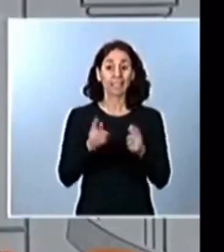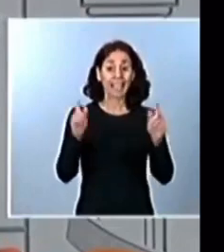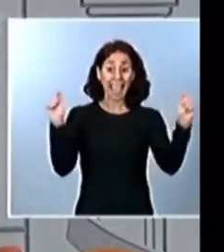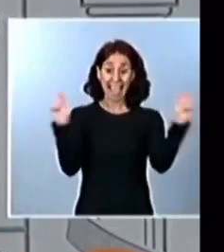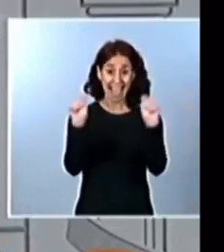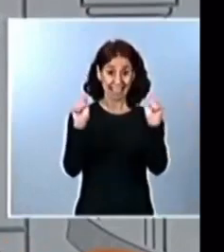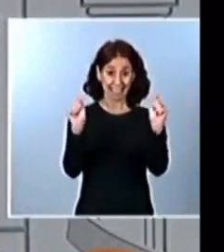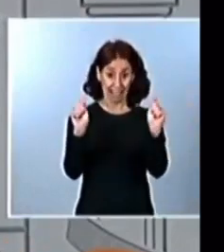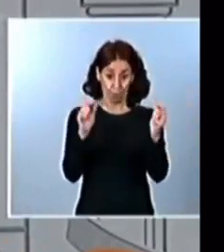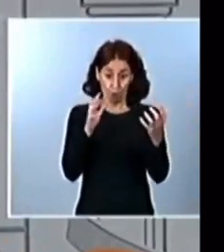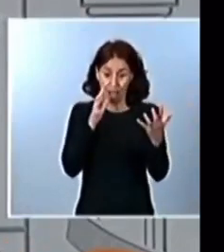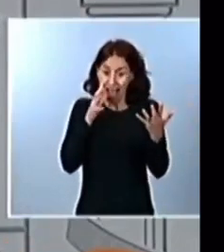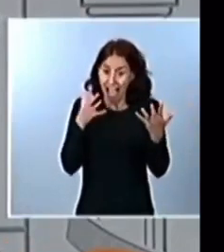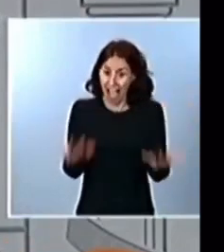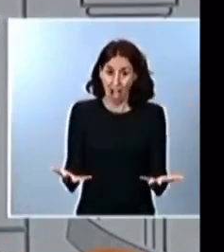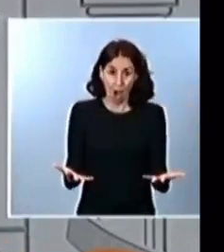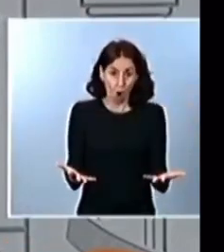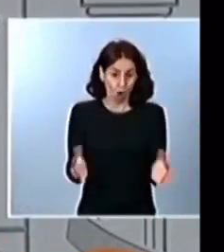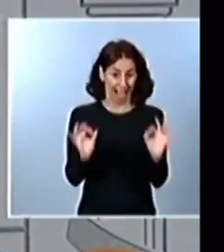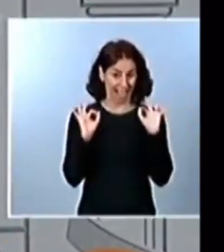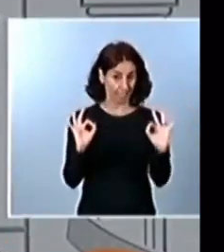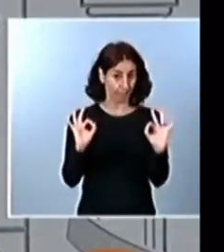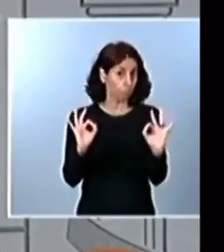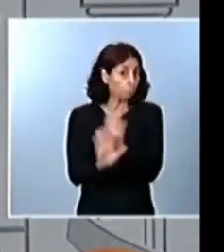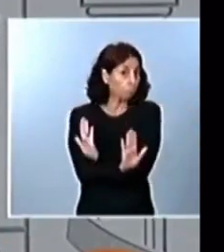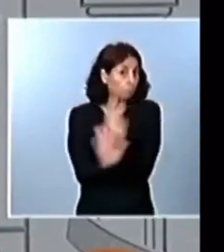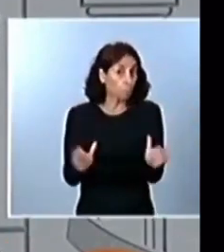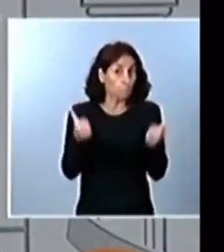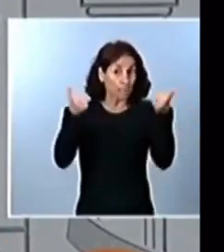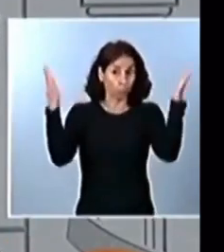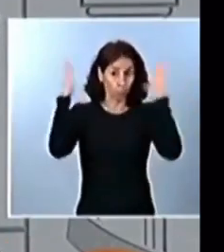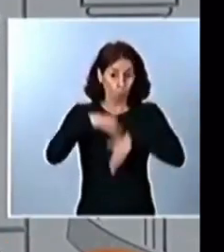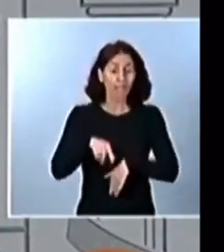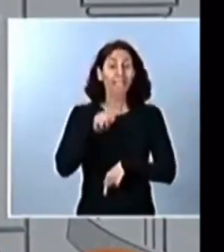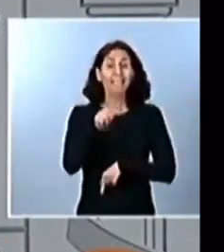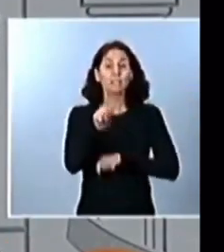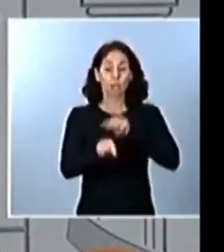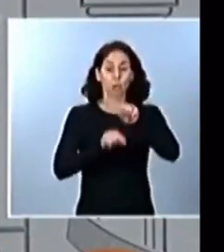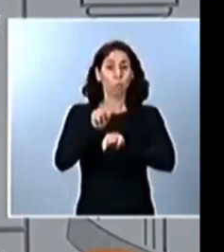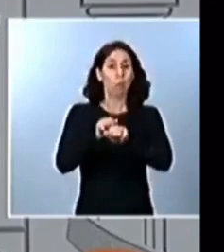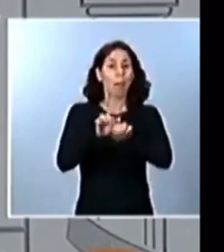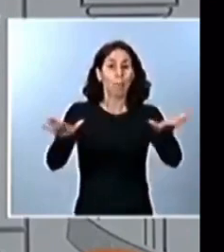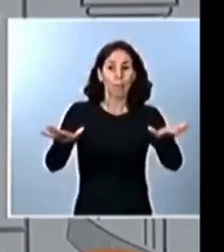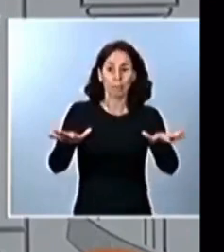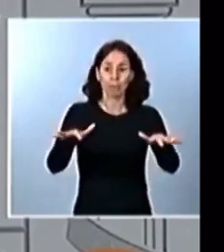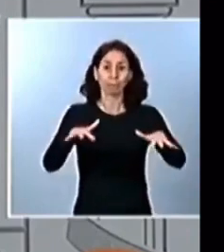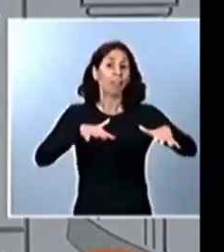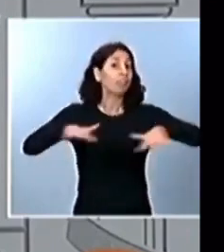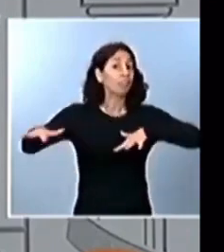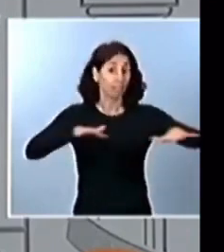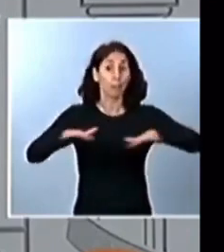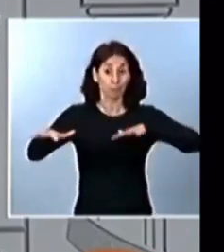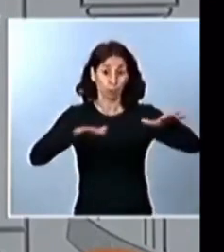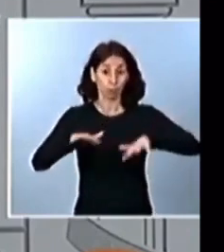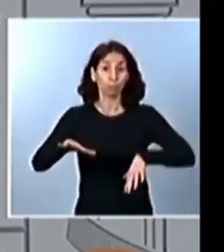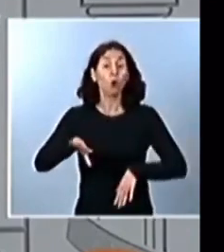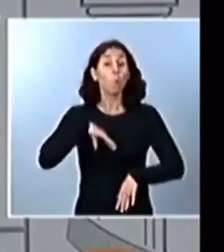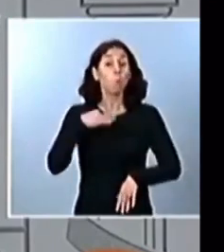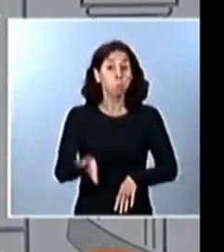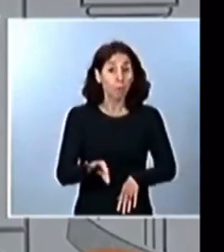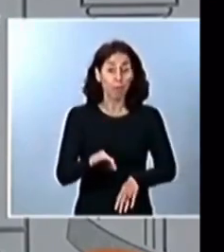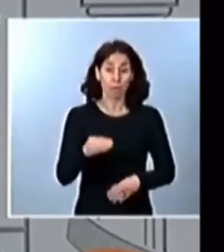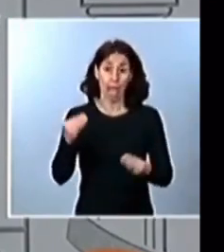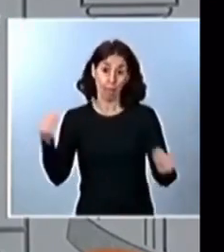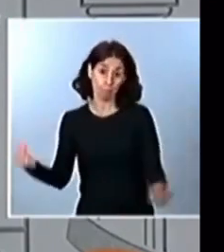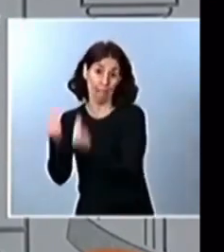ninguna consideración más. Evidentemente, esta es una pandemia dinámica, las cosas pueden ir efectivamente a peor y pueden ir efectivamente a mejor. Pero en